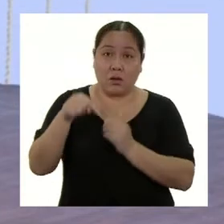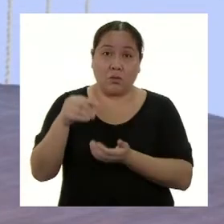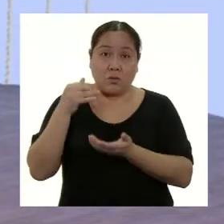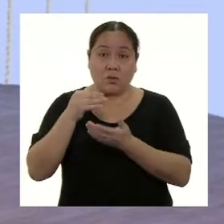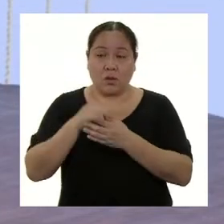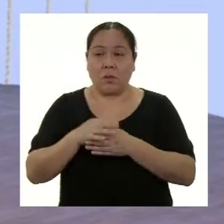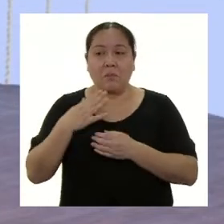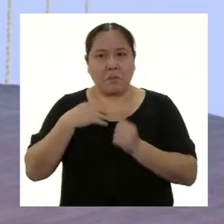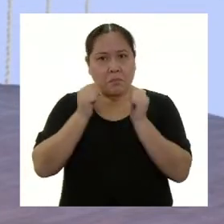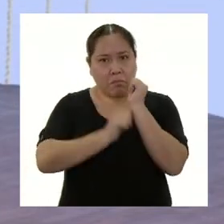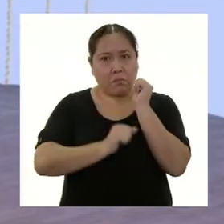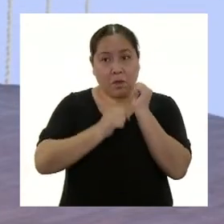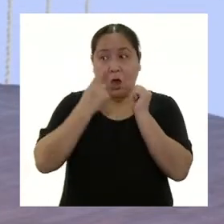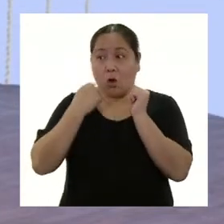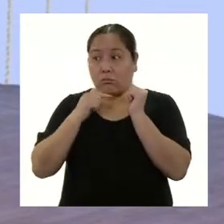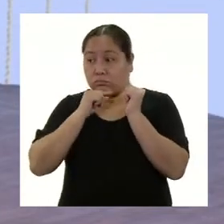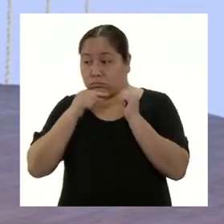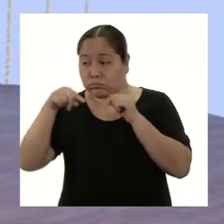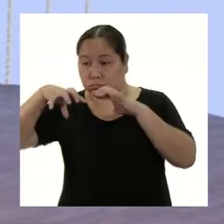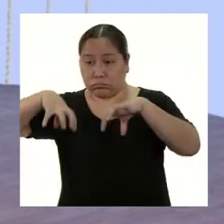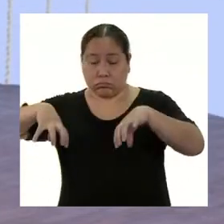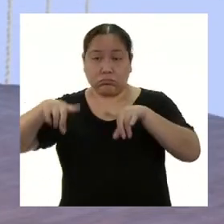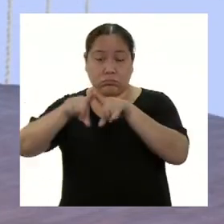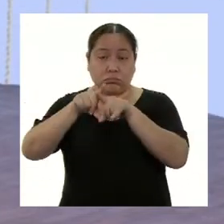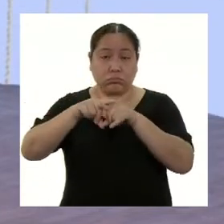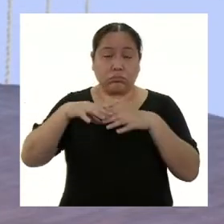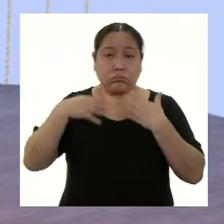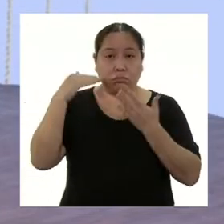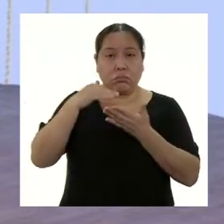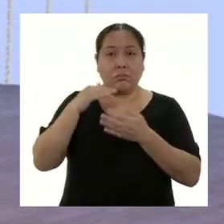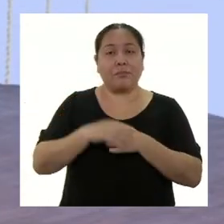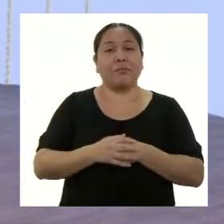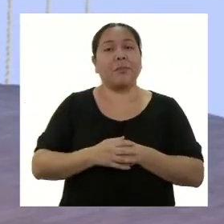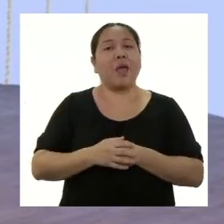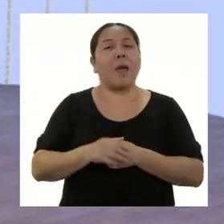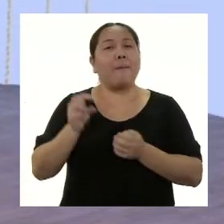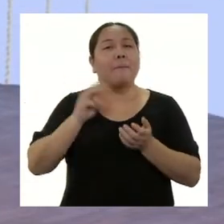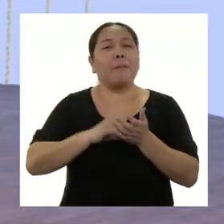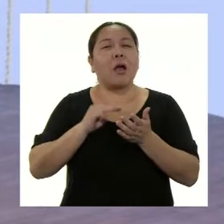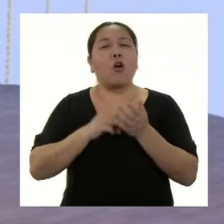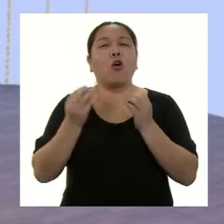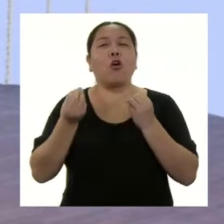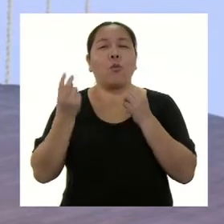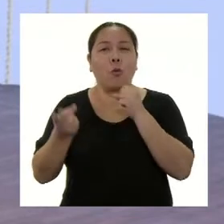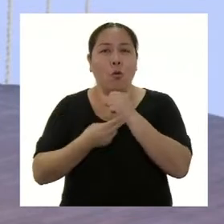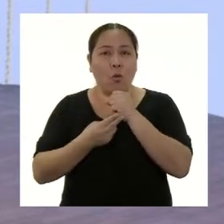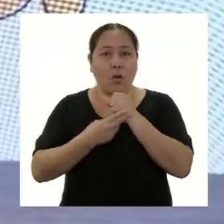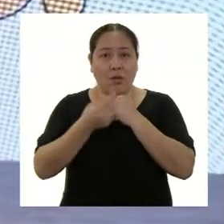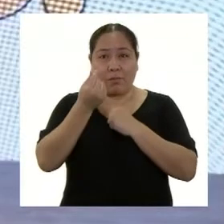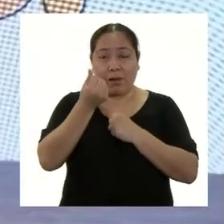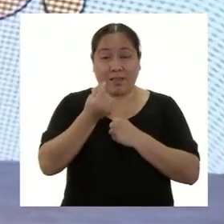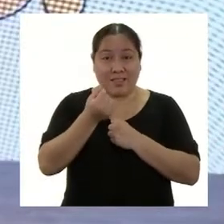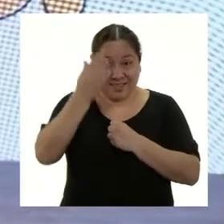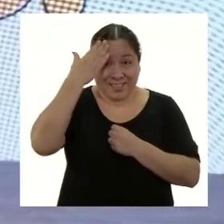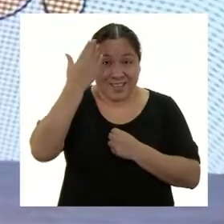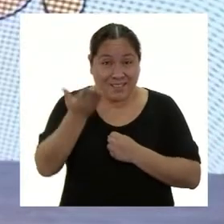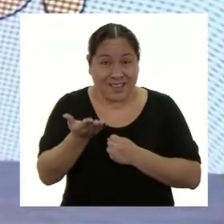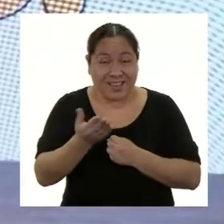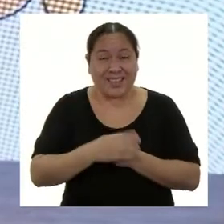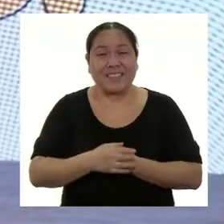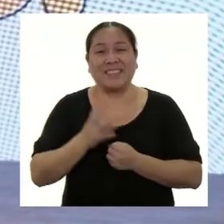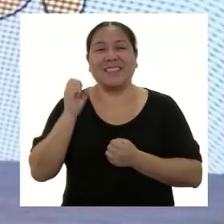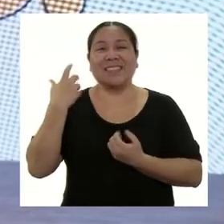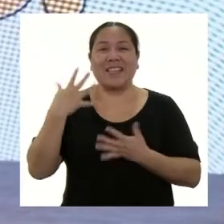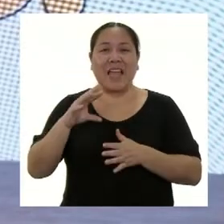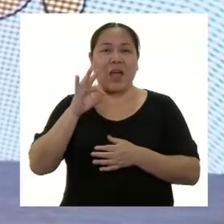también. Ahora se me ocurrió otra idea para que podamos ahorrar más aún en casa. ¿Adivinen cuál es? He